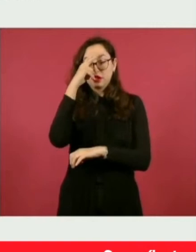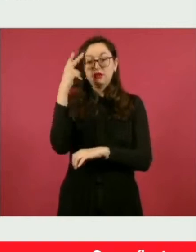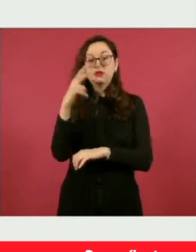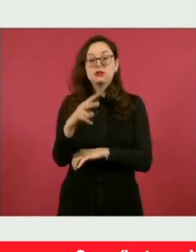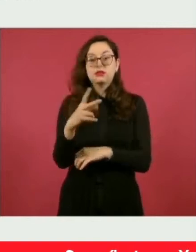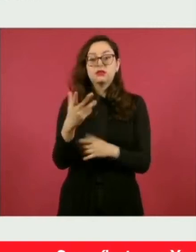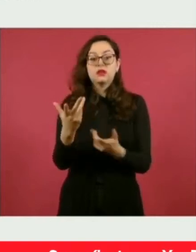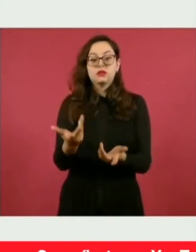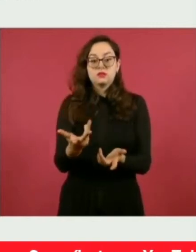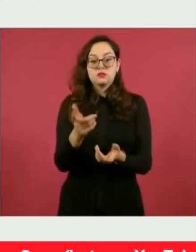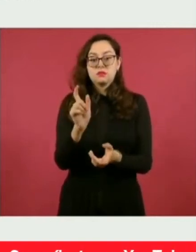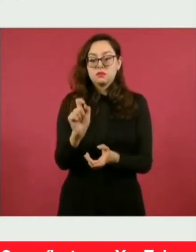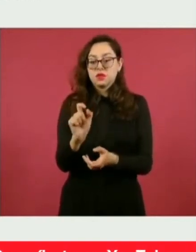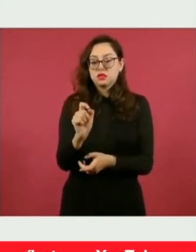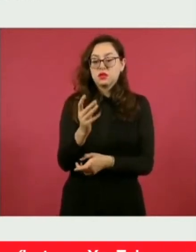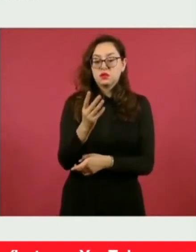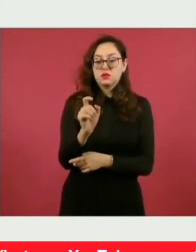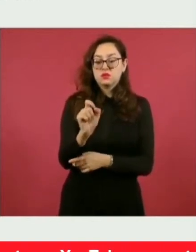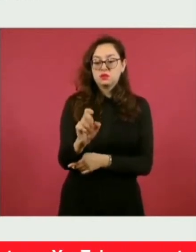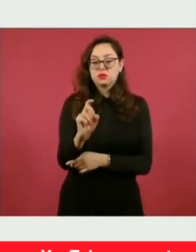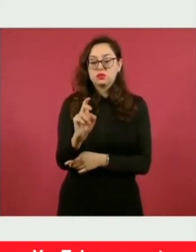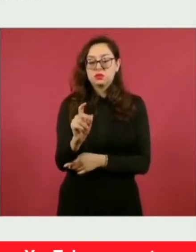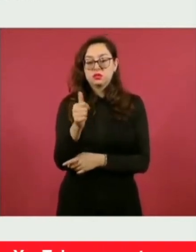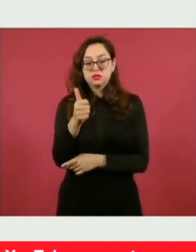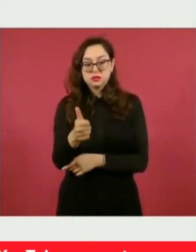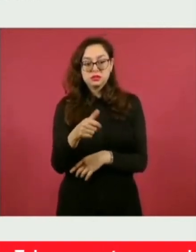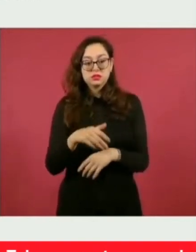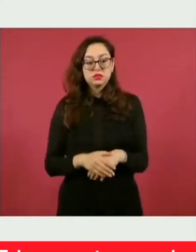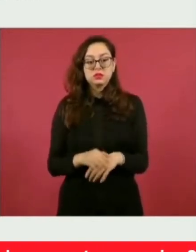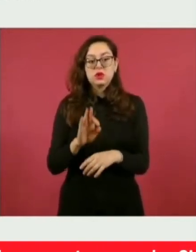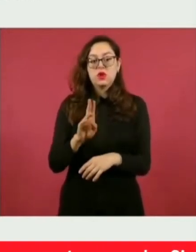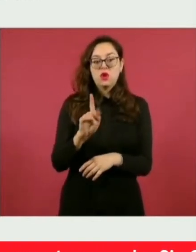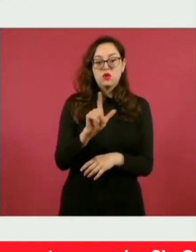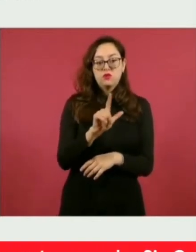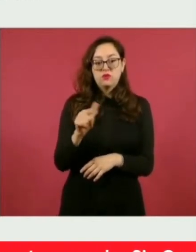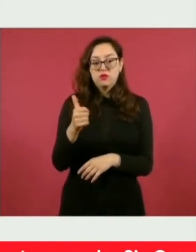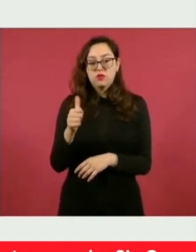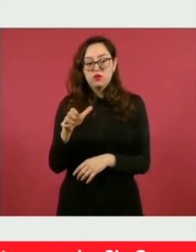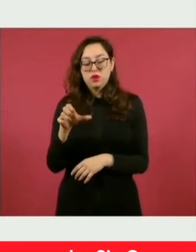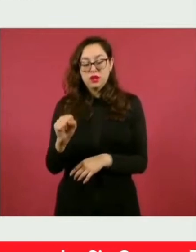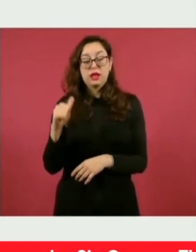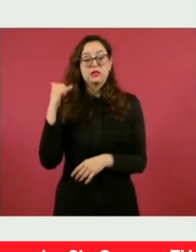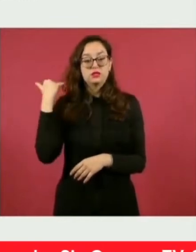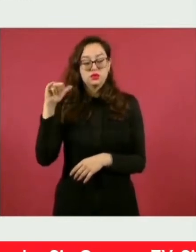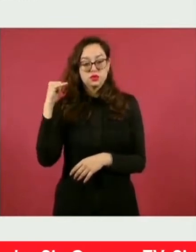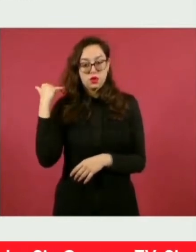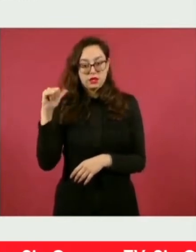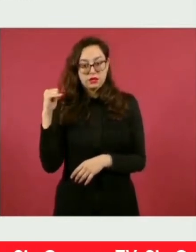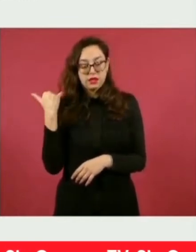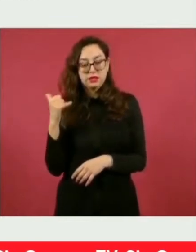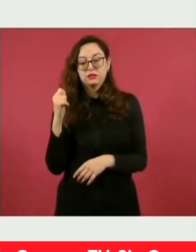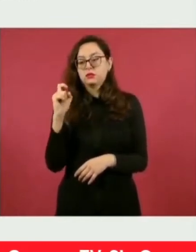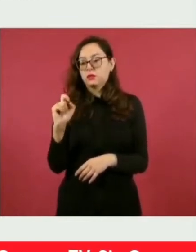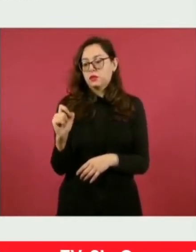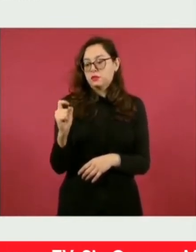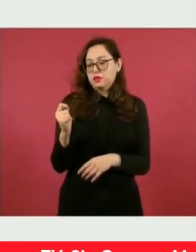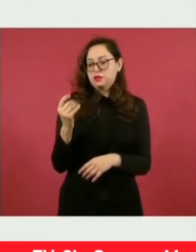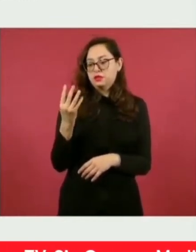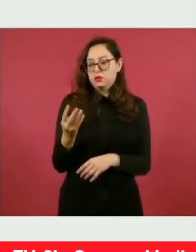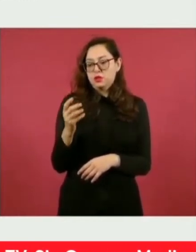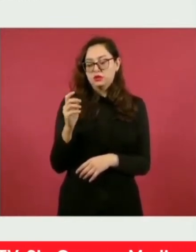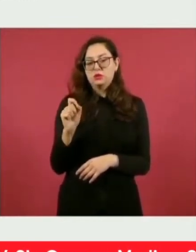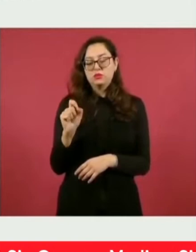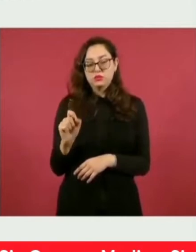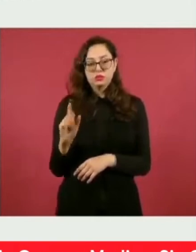Pemex, solamente 24 con 36, Full Gas en Muna, Yucatán, en 24 con 89